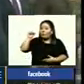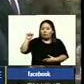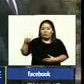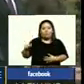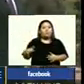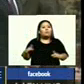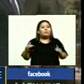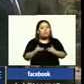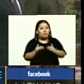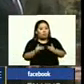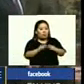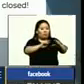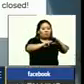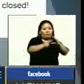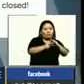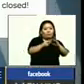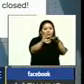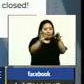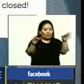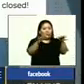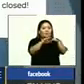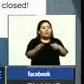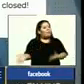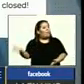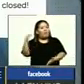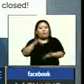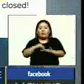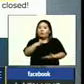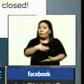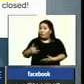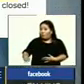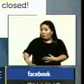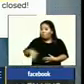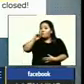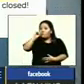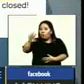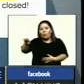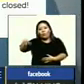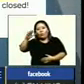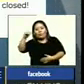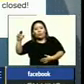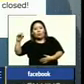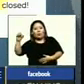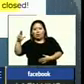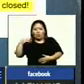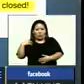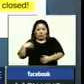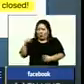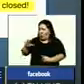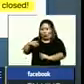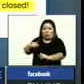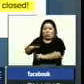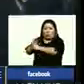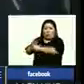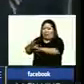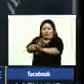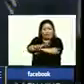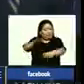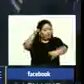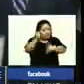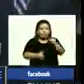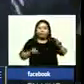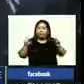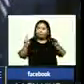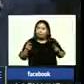también escribió Donald Trump. Otra vez el presidente de Ucrania dijo que no hubo presión puesta sobre él por mí. Caso cerrado. Los